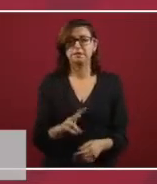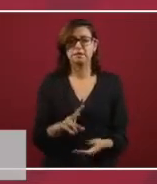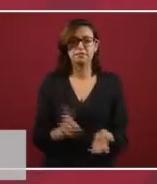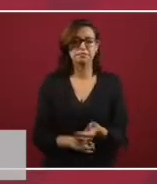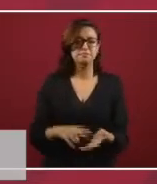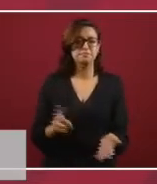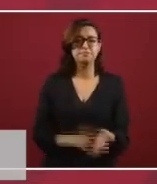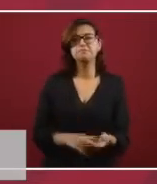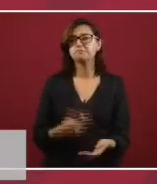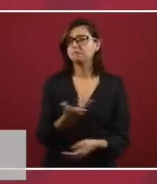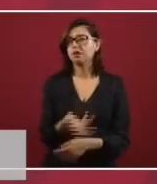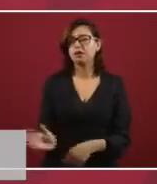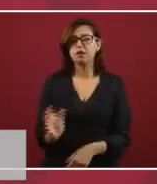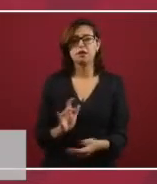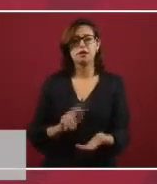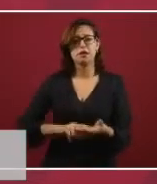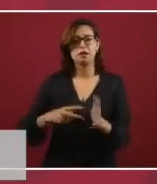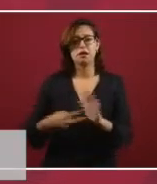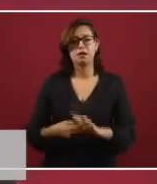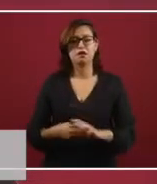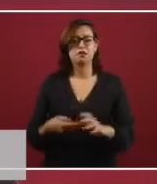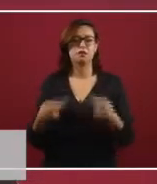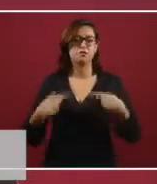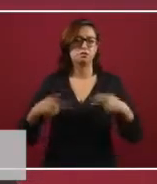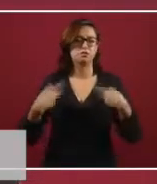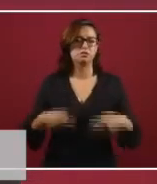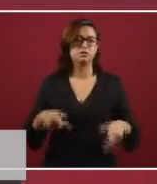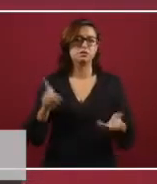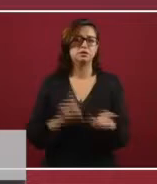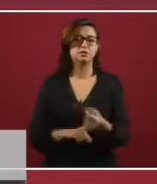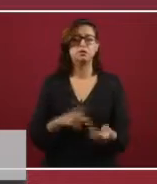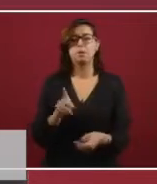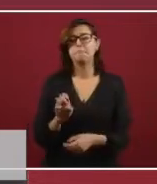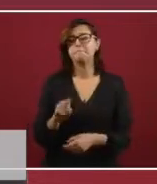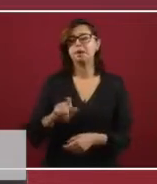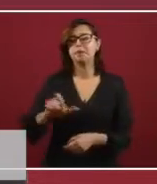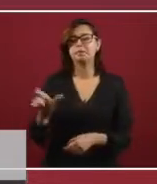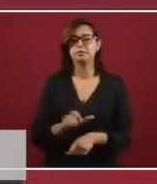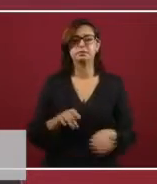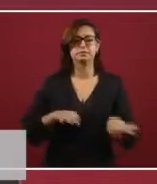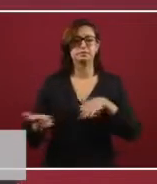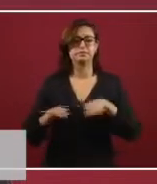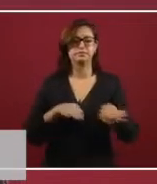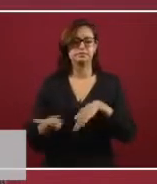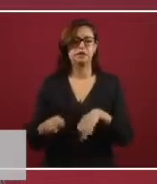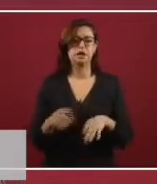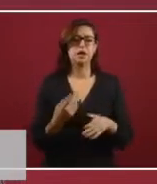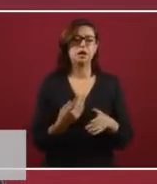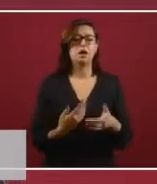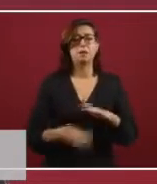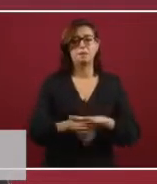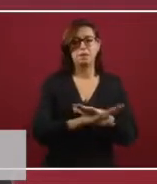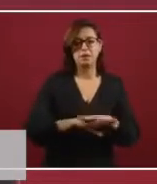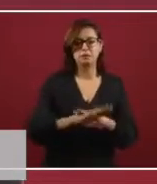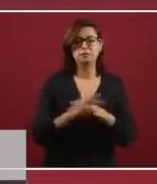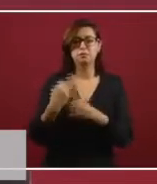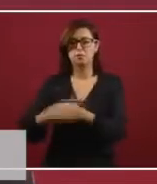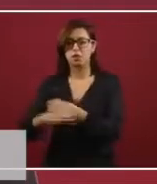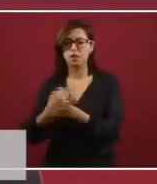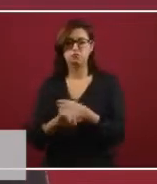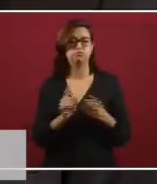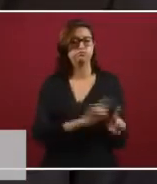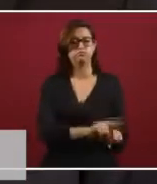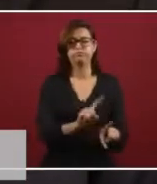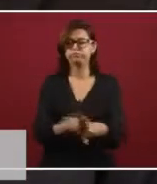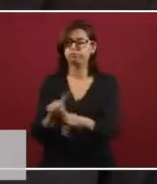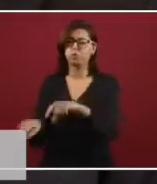hay más petróleo en el país. Esto mismo ocurrió cuando entregaron la cuenca de Burgos a Repsol, en donde se prometió más producción de gas y esto no ocurrió.